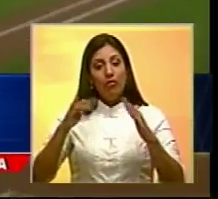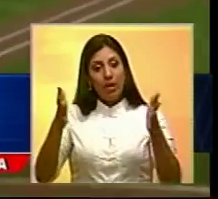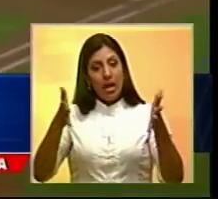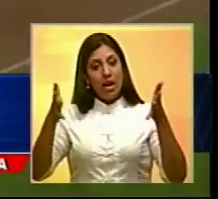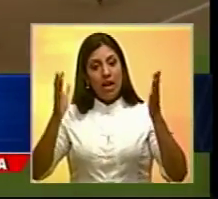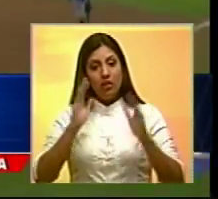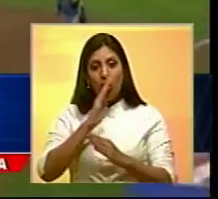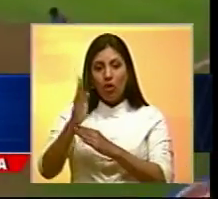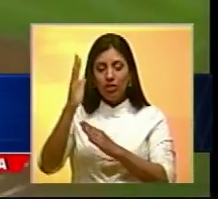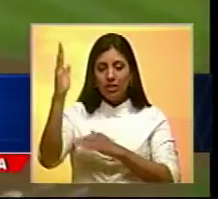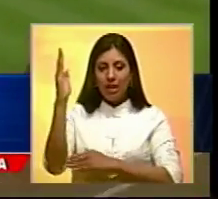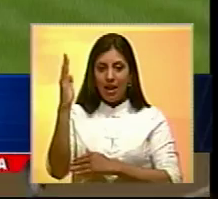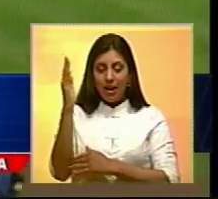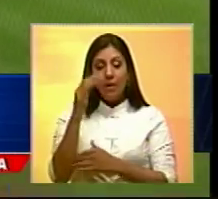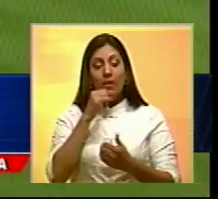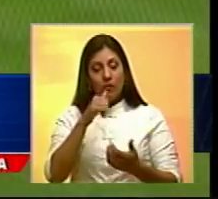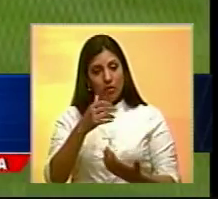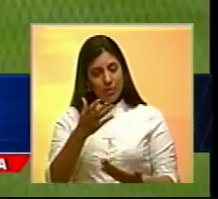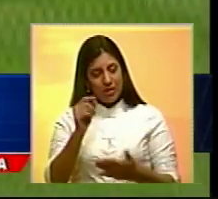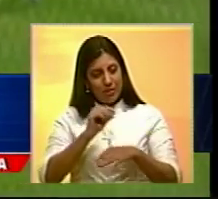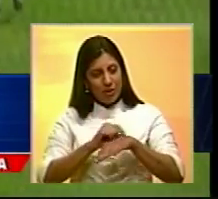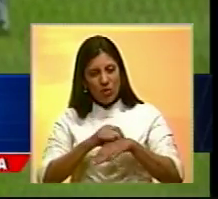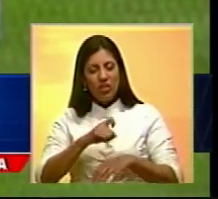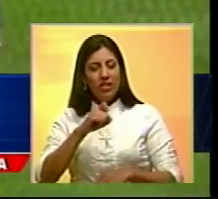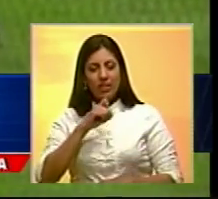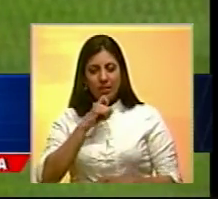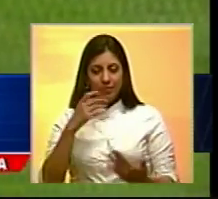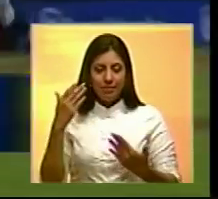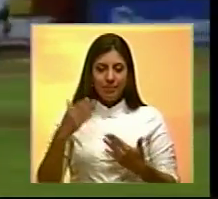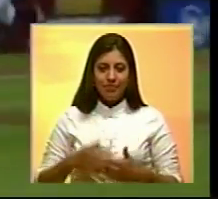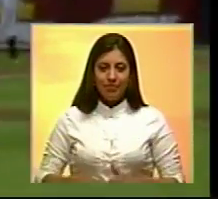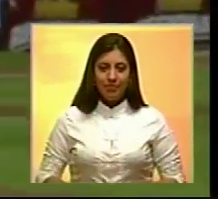contra Cardenales. Los detalles en los deportes.